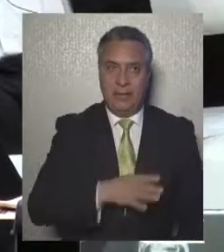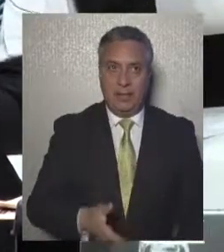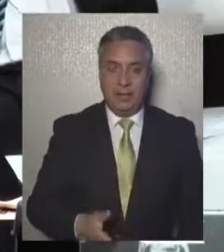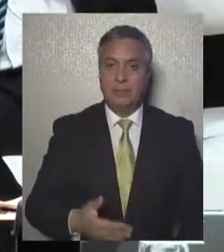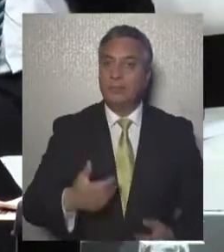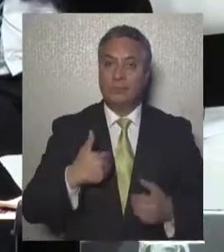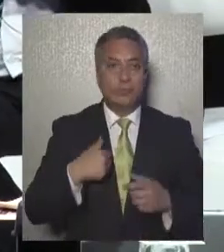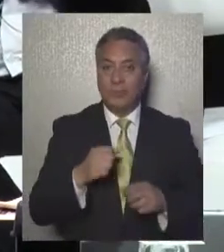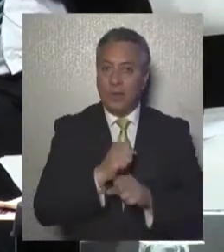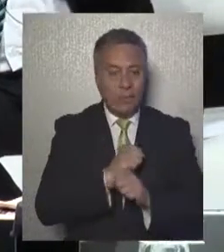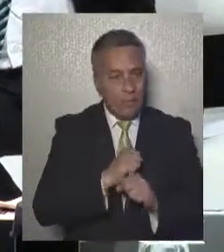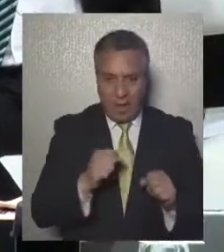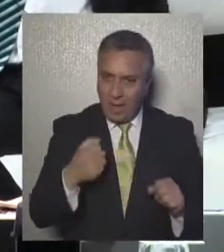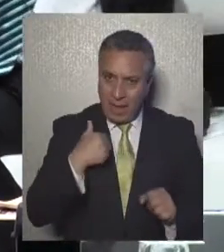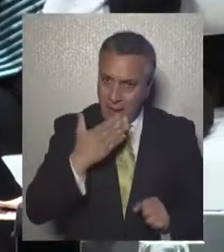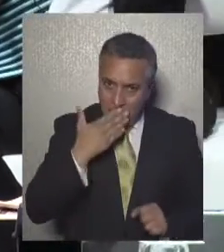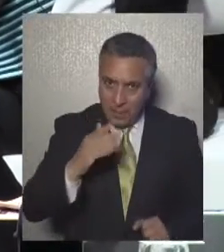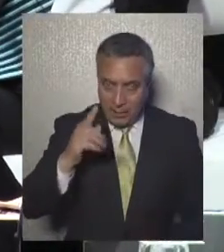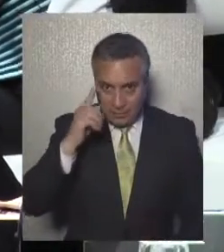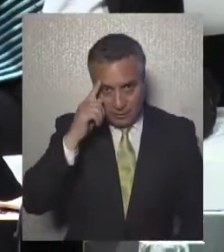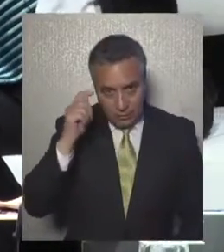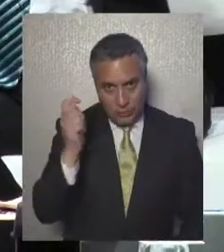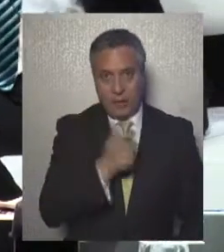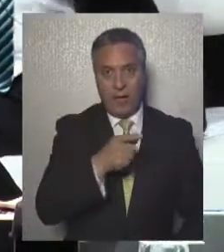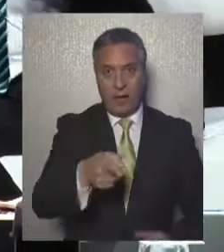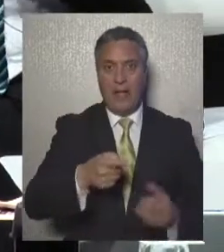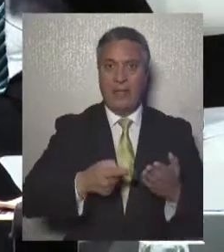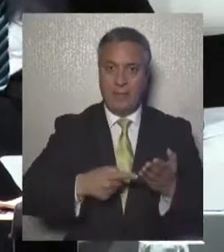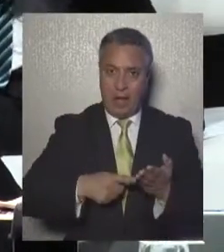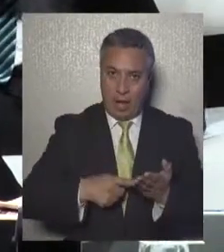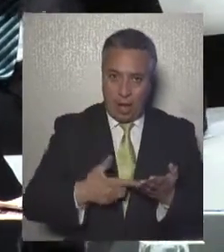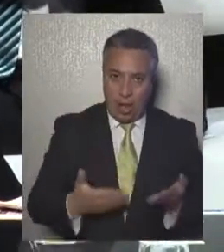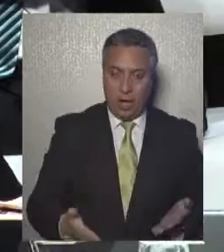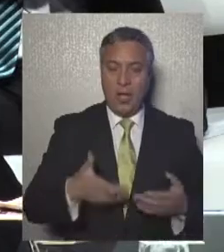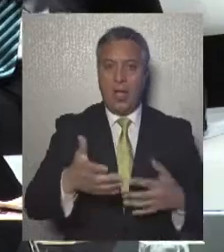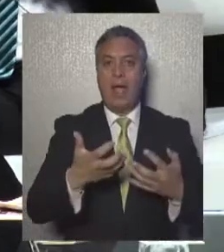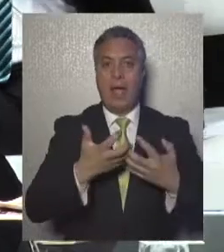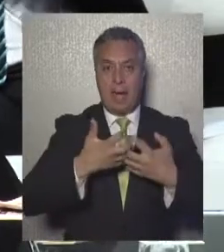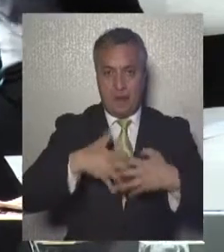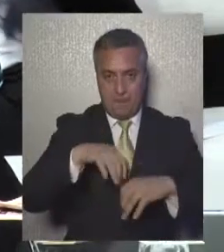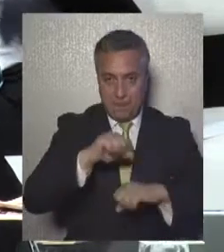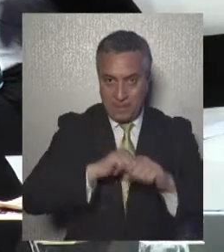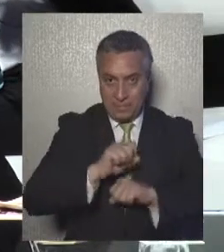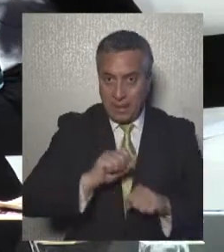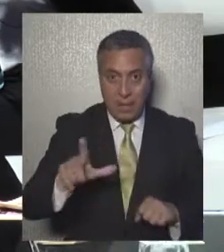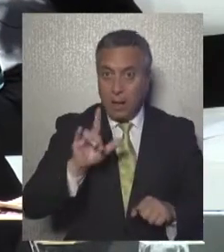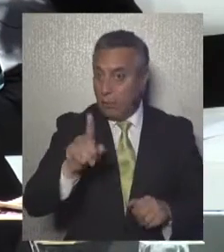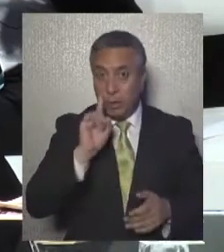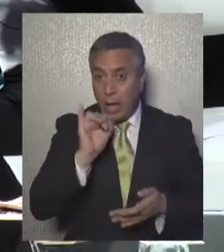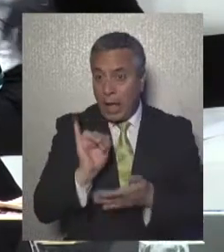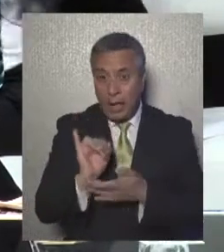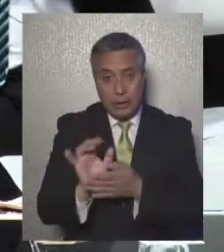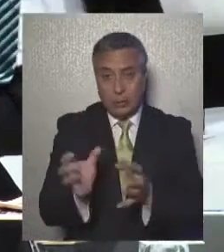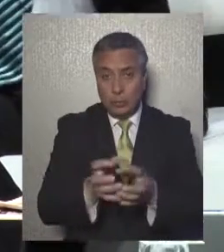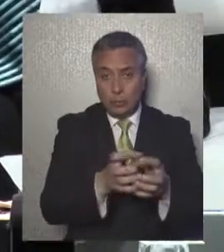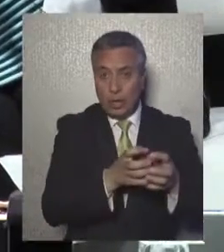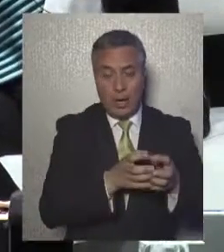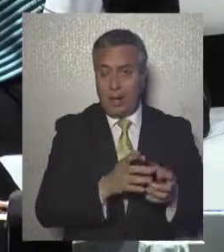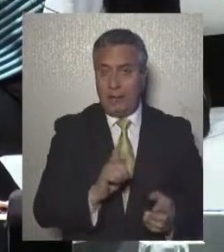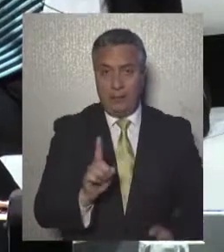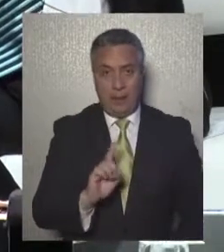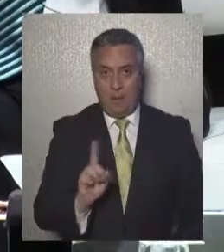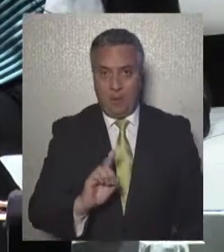fuimos capaces de innovar en tecnología, innovación empresarial, pero tampoco institucionalmente. Y por